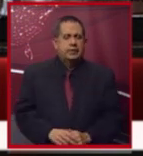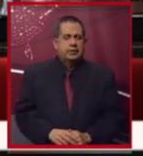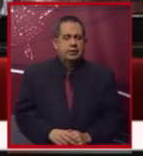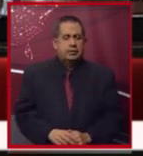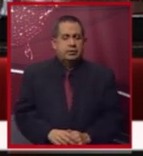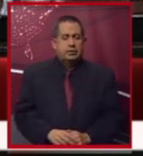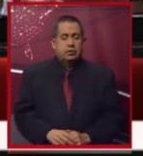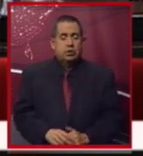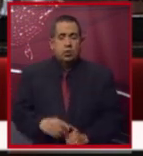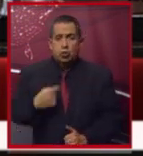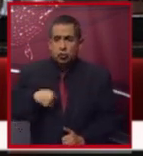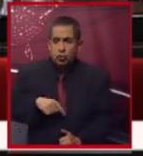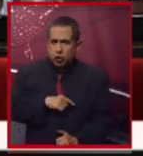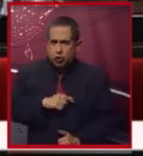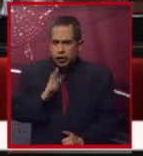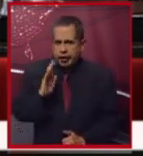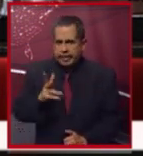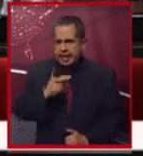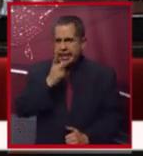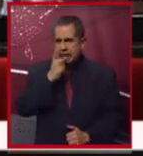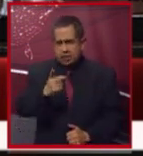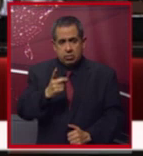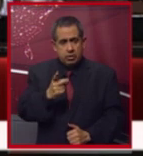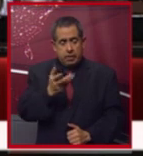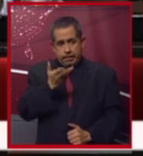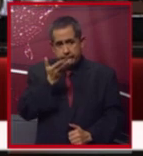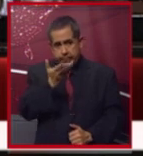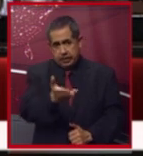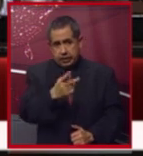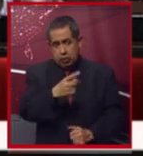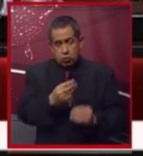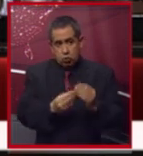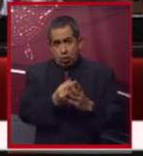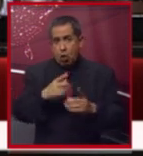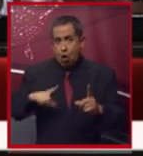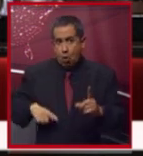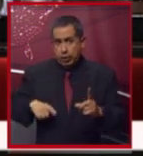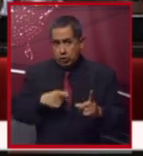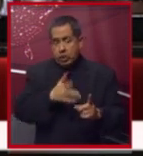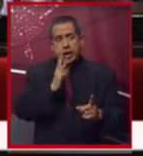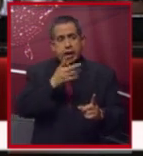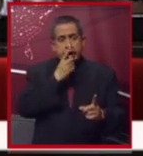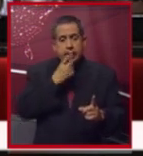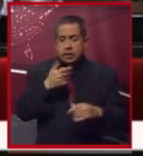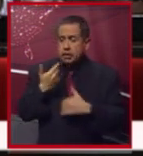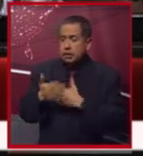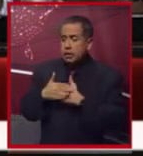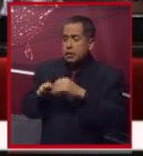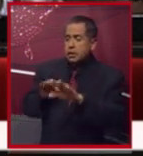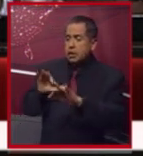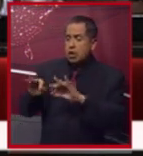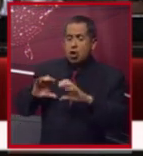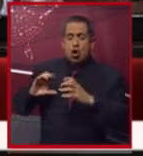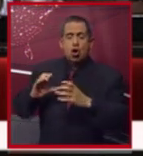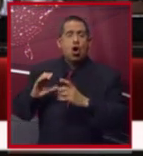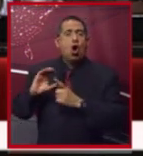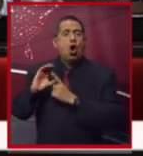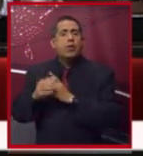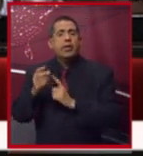Ya hemos planteado al nuevo gobierno la creación de una comisión de la